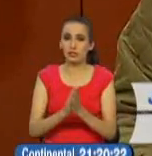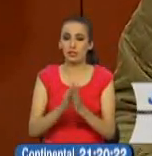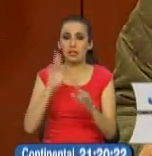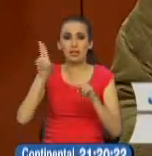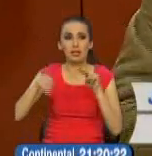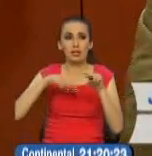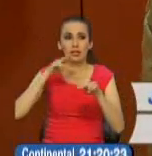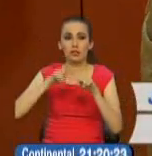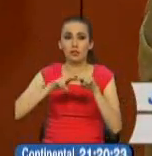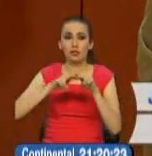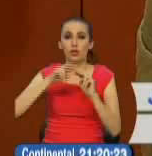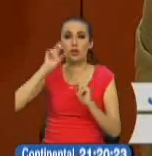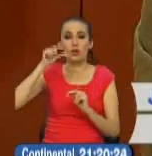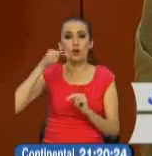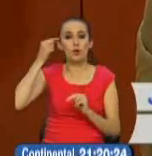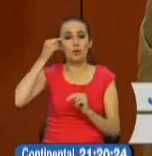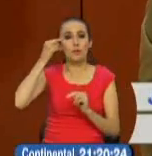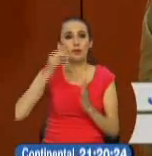nacional